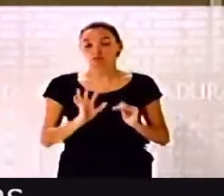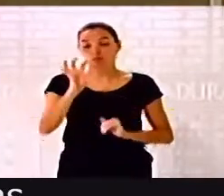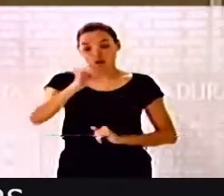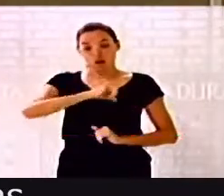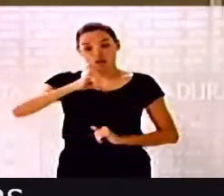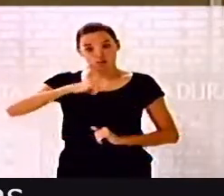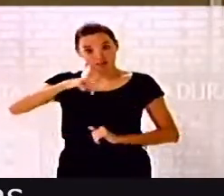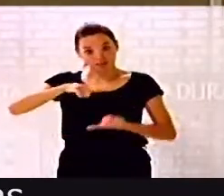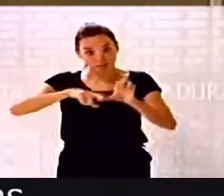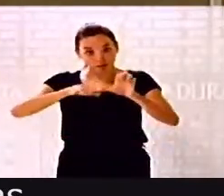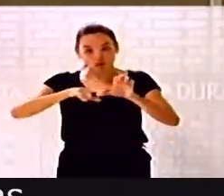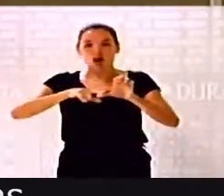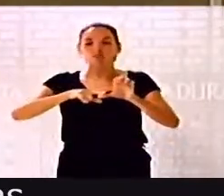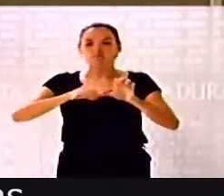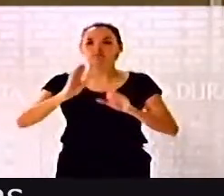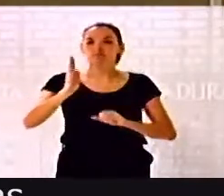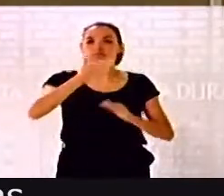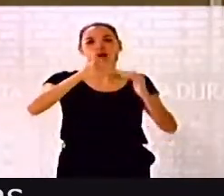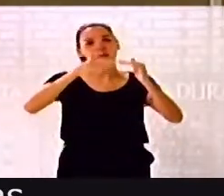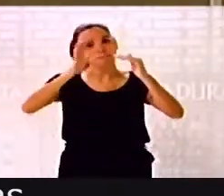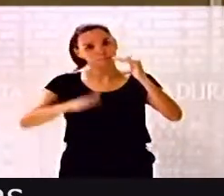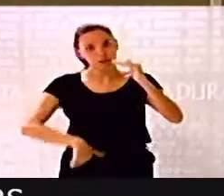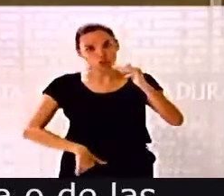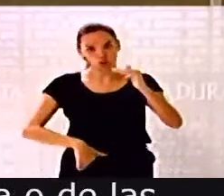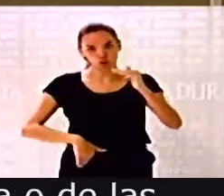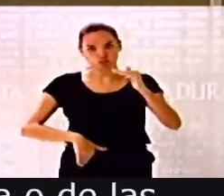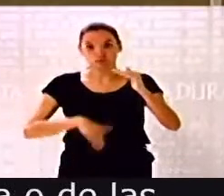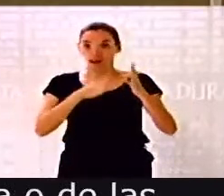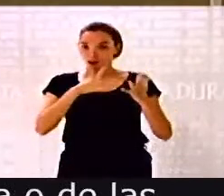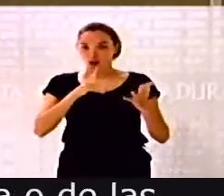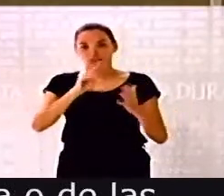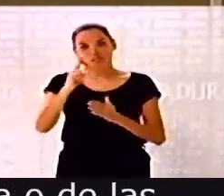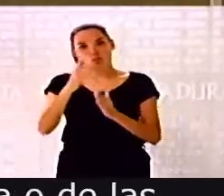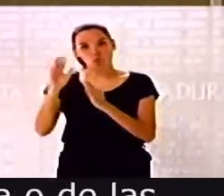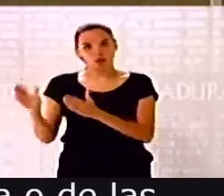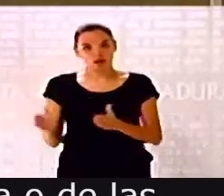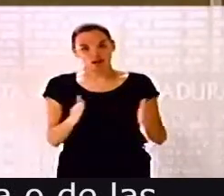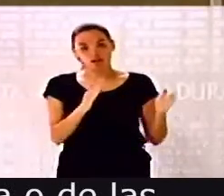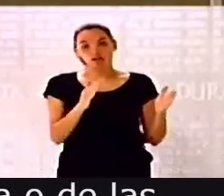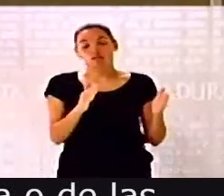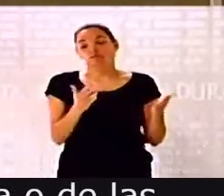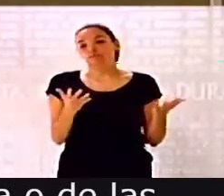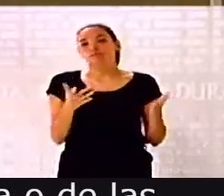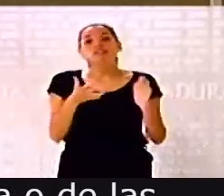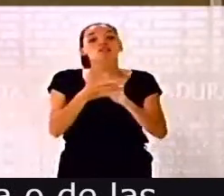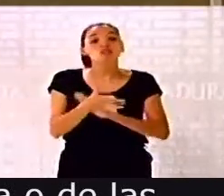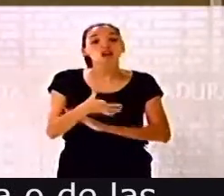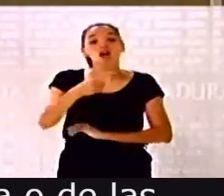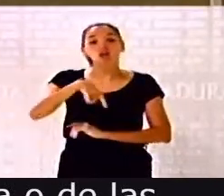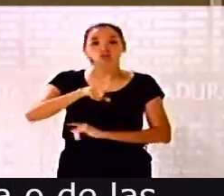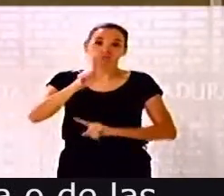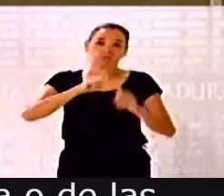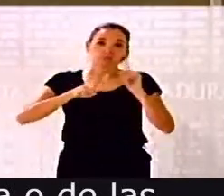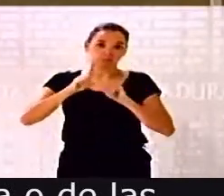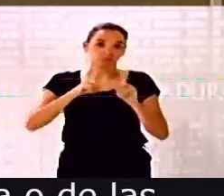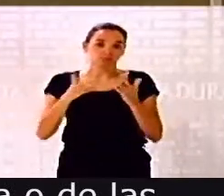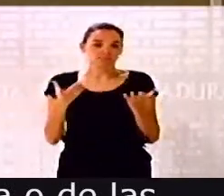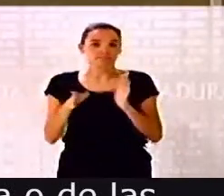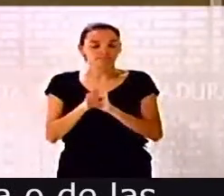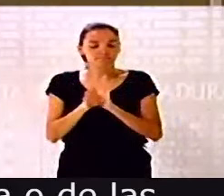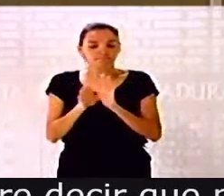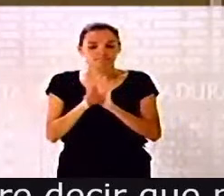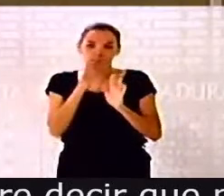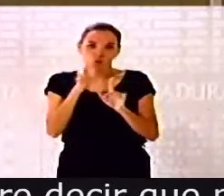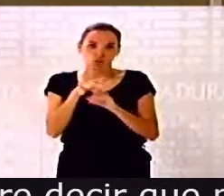comunidades autónomas menos afectadas en esta segunda oleada, pero eso no quiere decir que no tengamos que estar preocupados y ocupados con lo que está